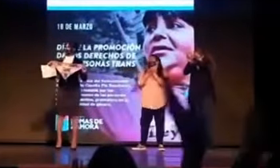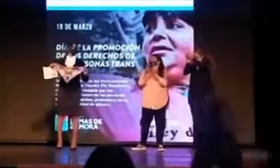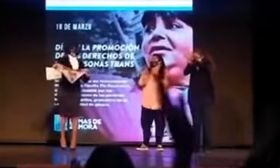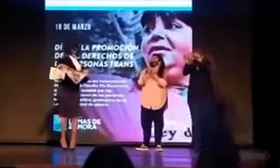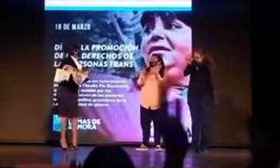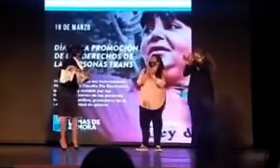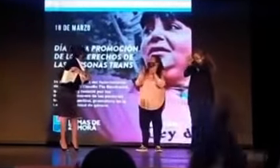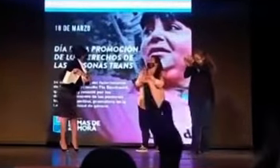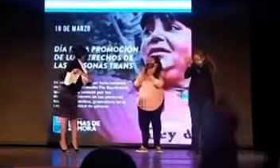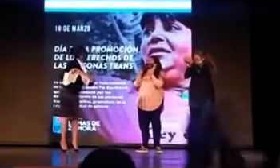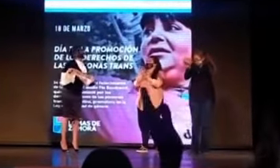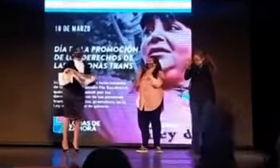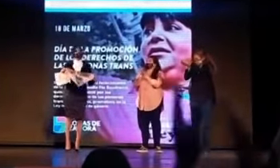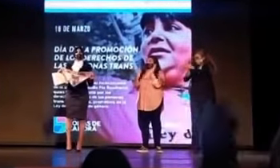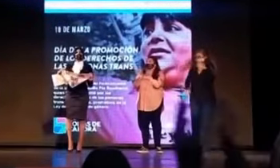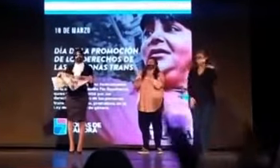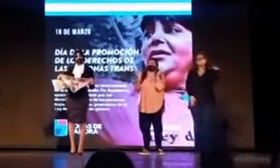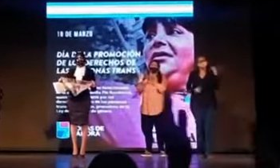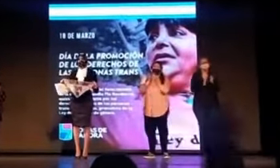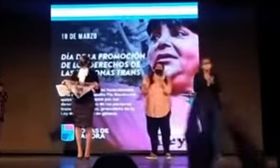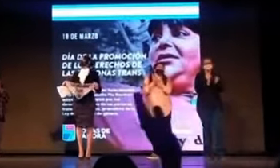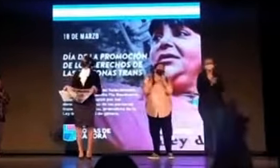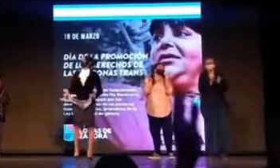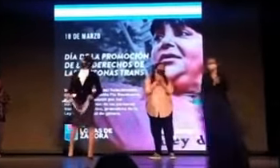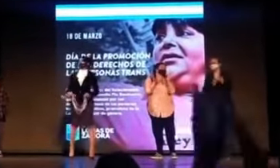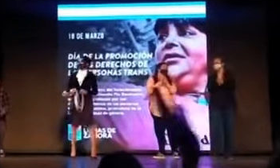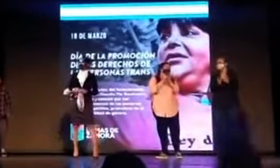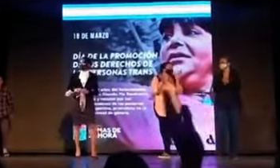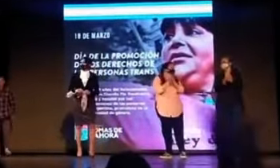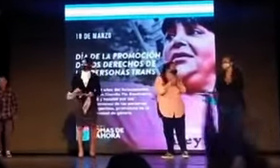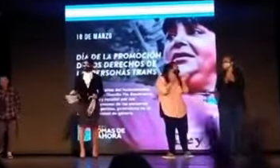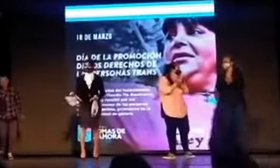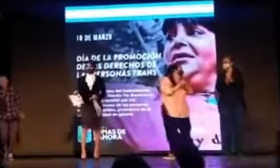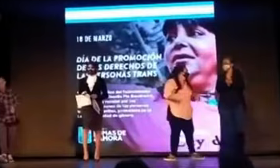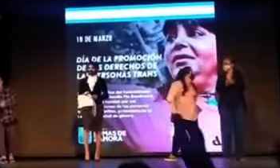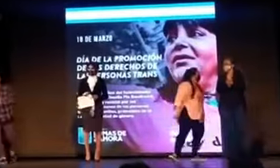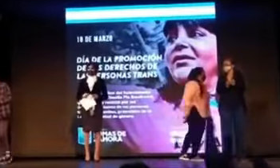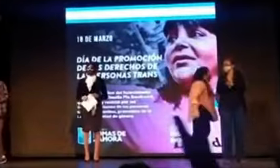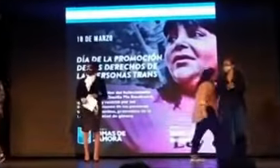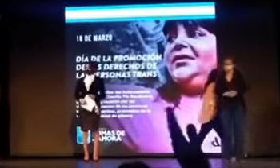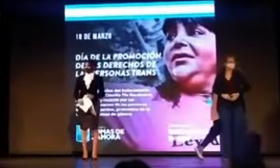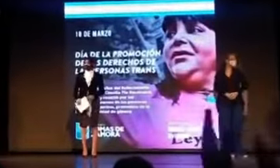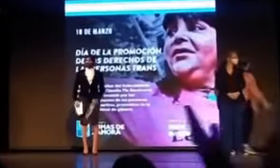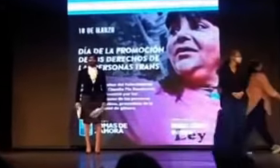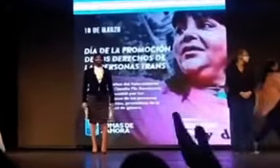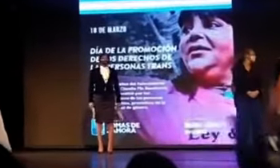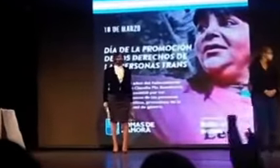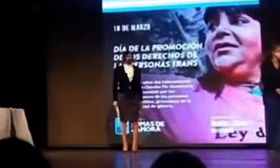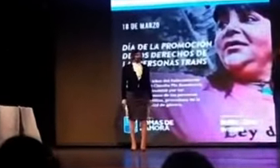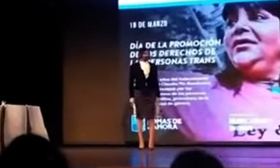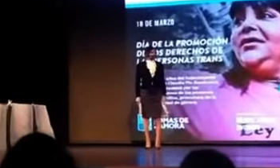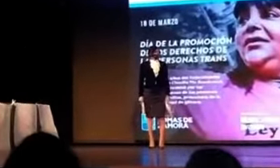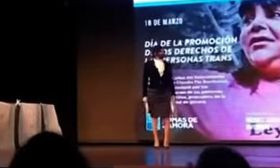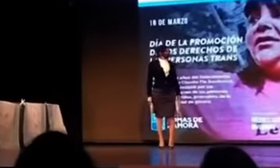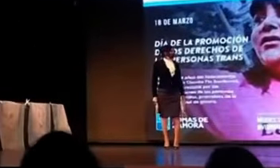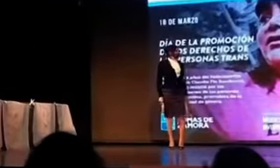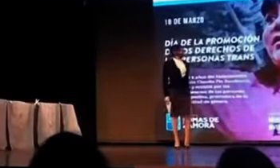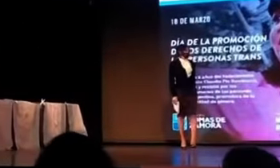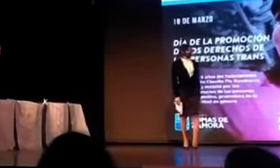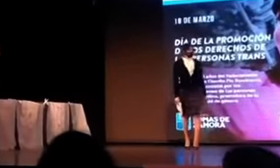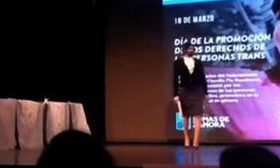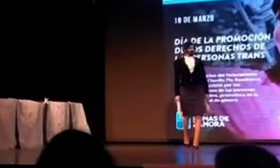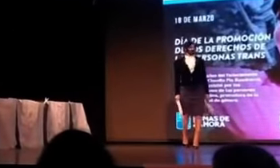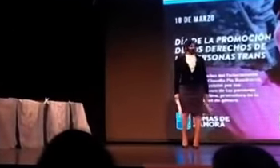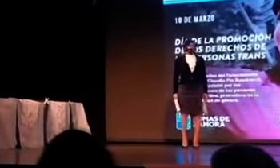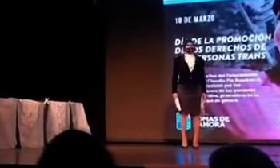a la diputada nacional Daniela Aguilar, que se encuentra presente con nosotros. También la diputada nacional Cristina Álvarez Rodríguez. Está con